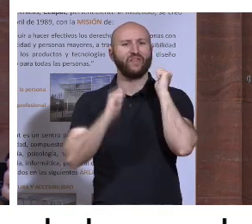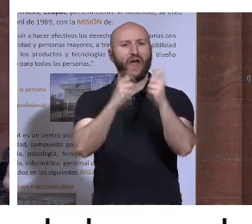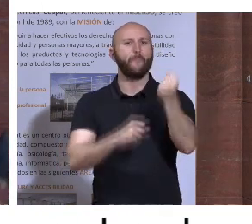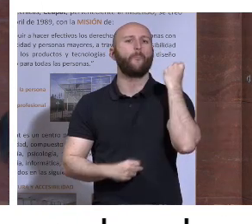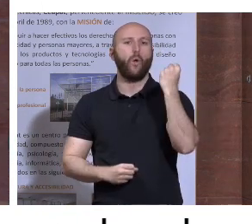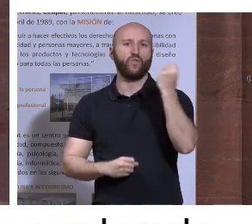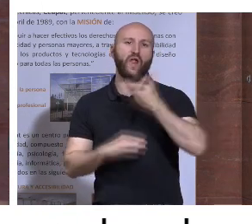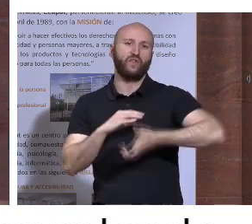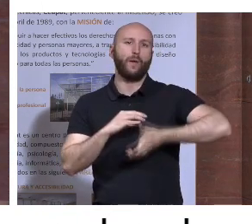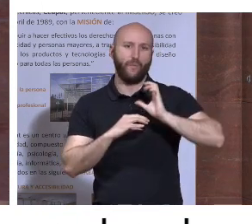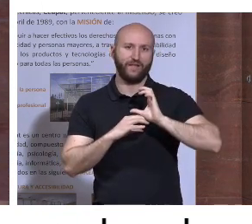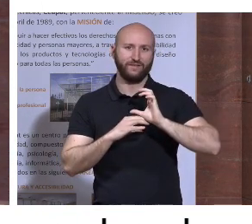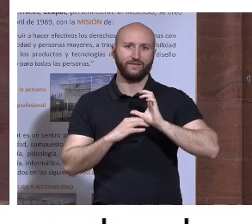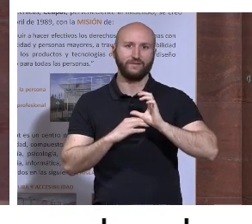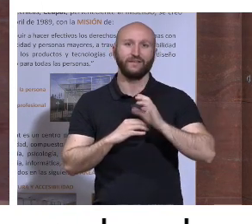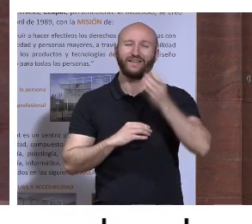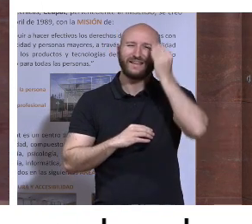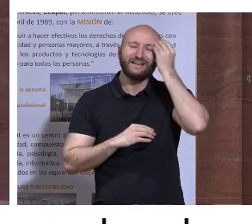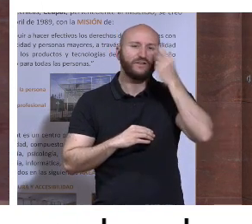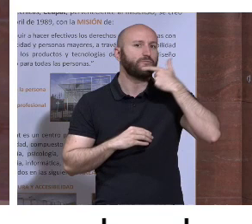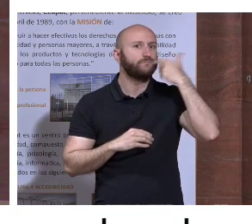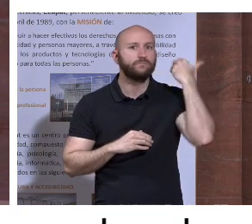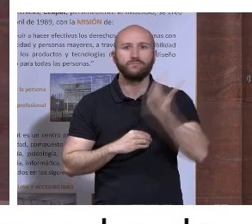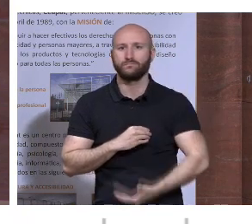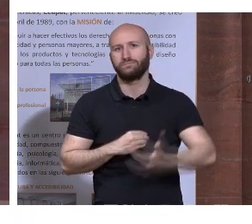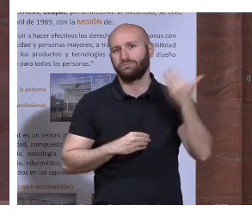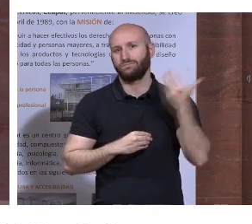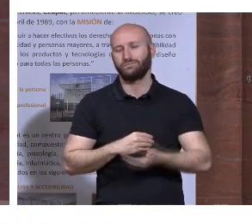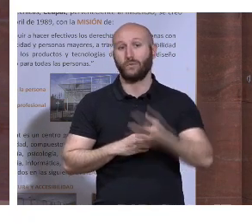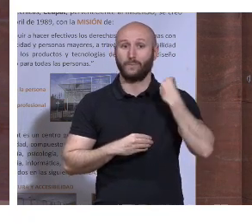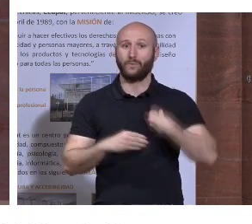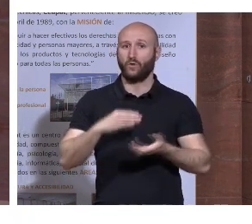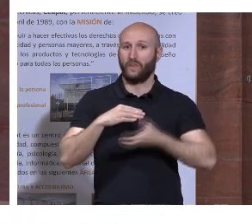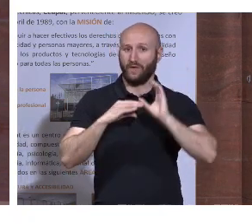CEAPAT. Creo que es imprescindible que el CEAPAT